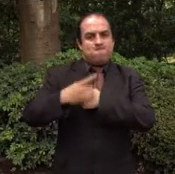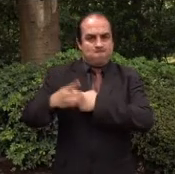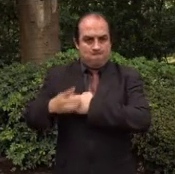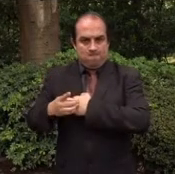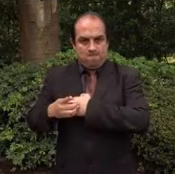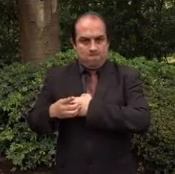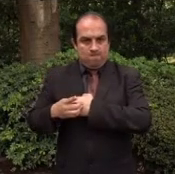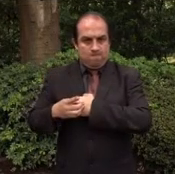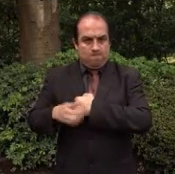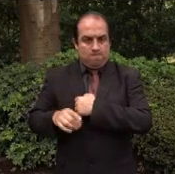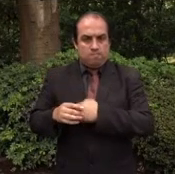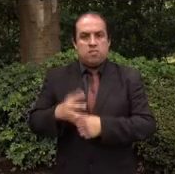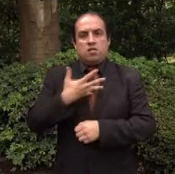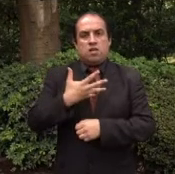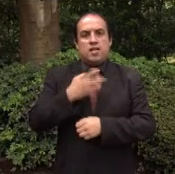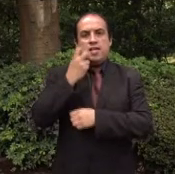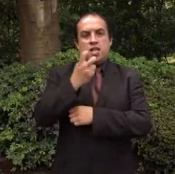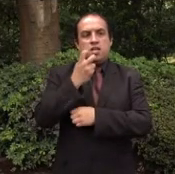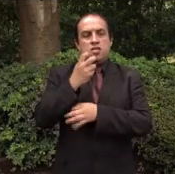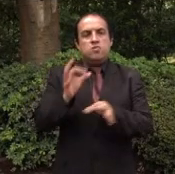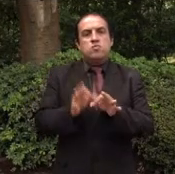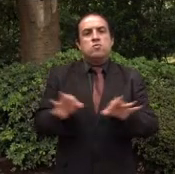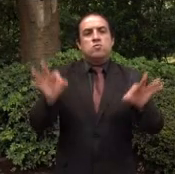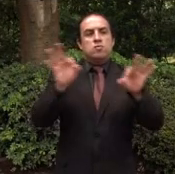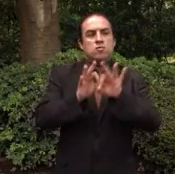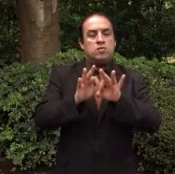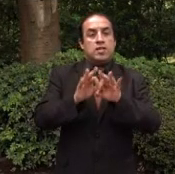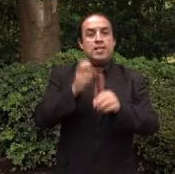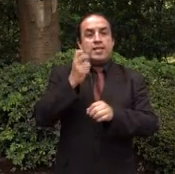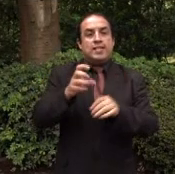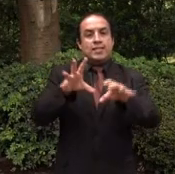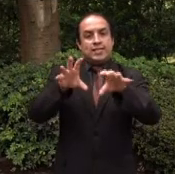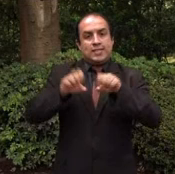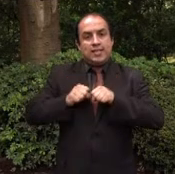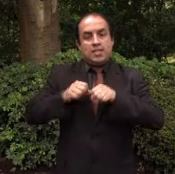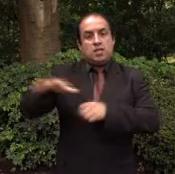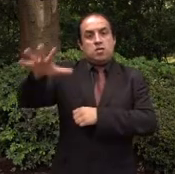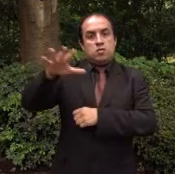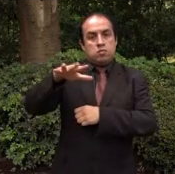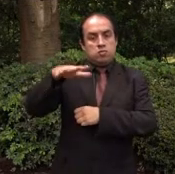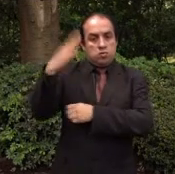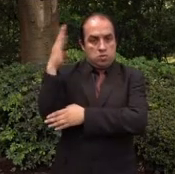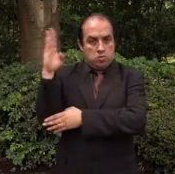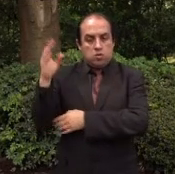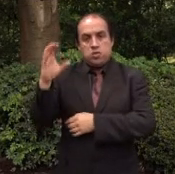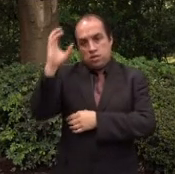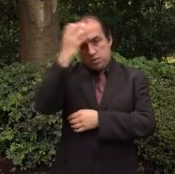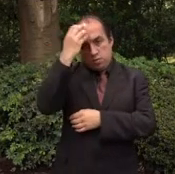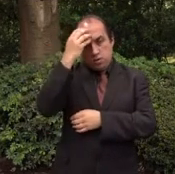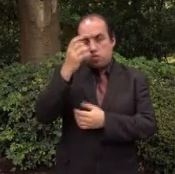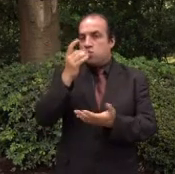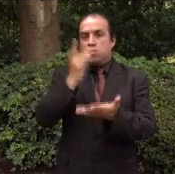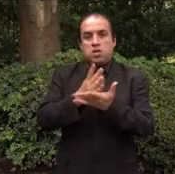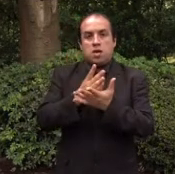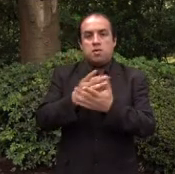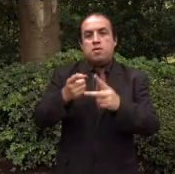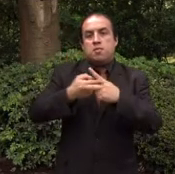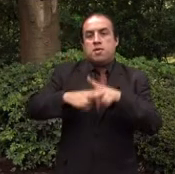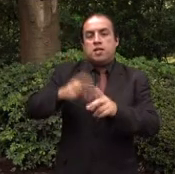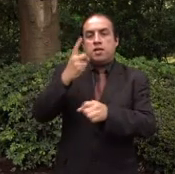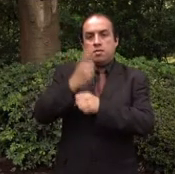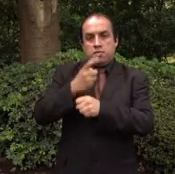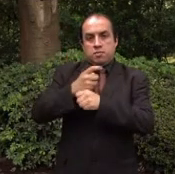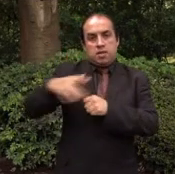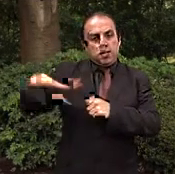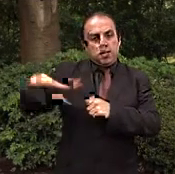es elemental que el rescate del bosque de Chapultepec no solo parta de su primera sección, que es